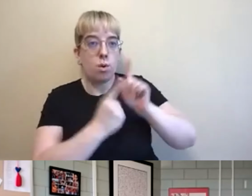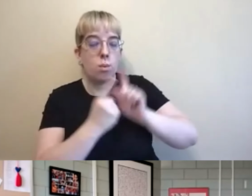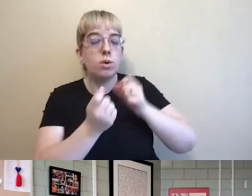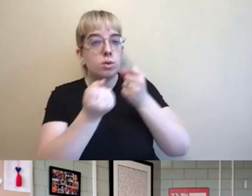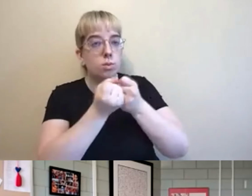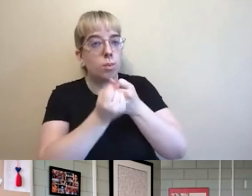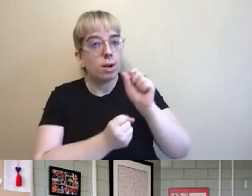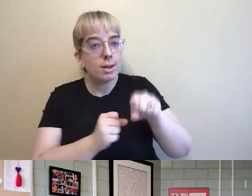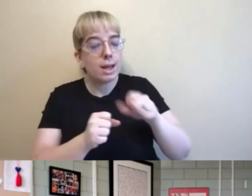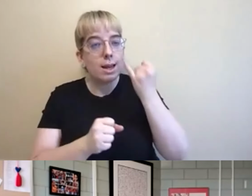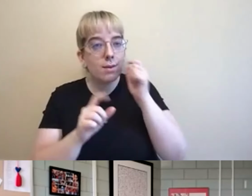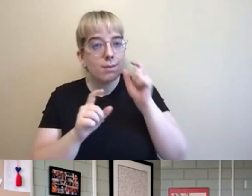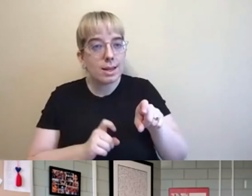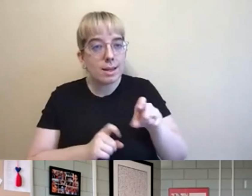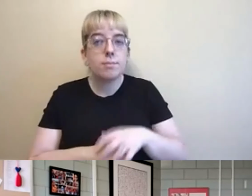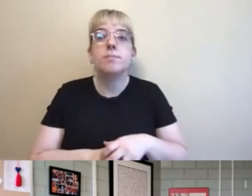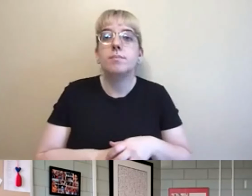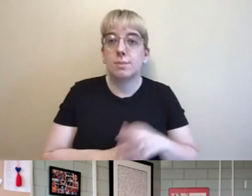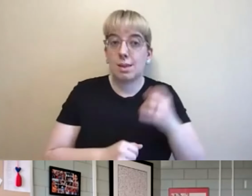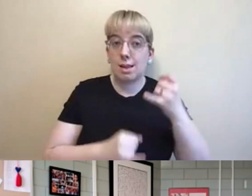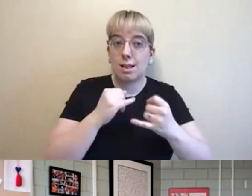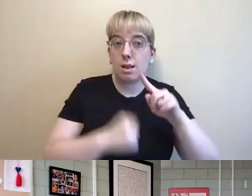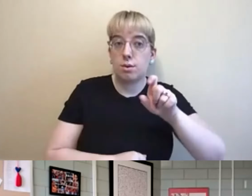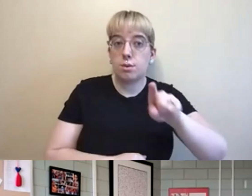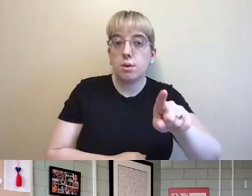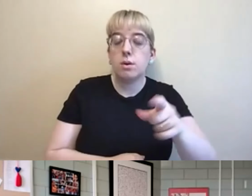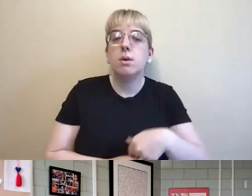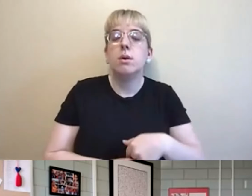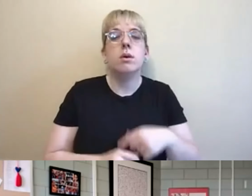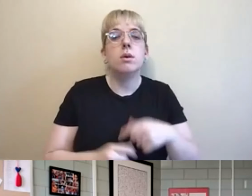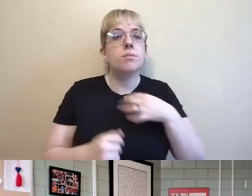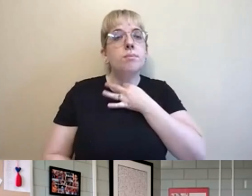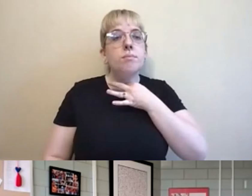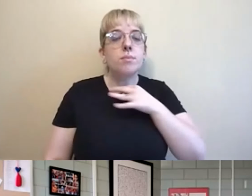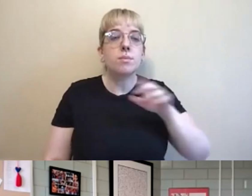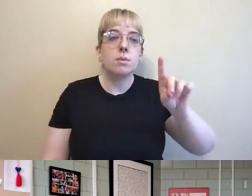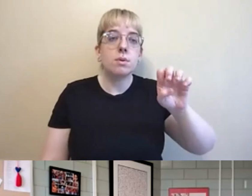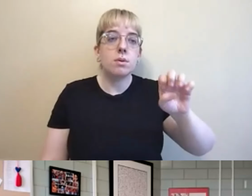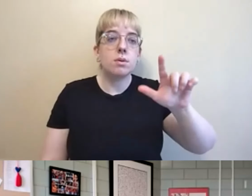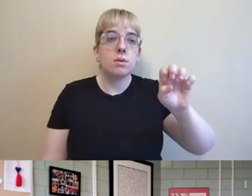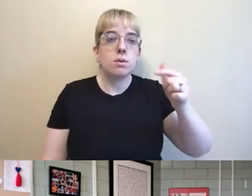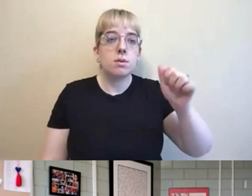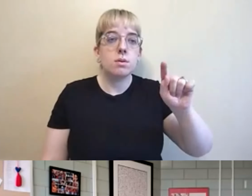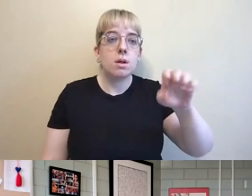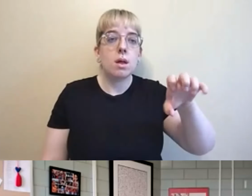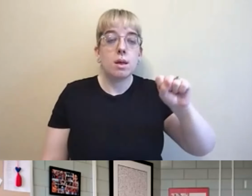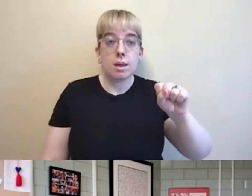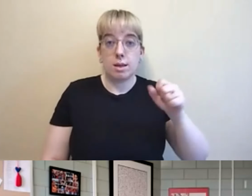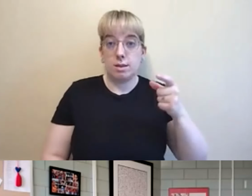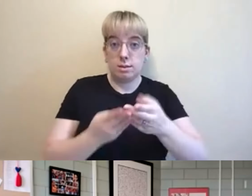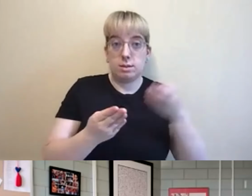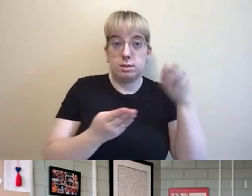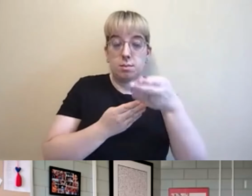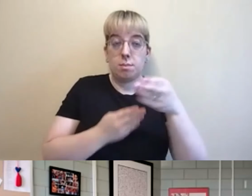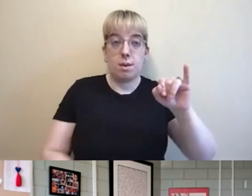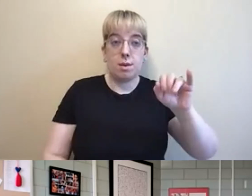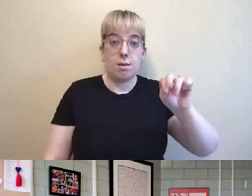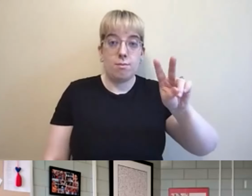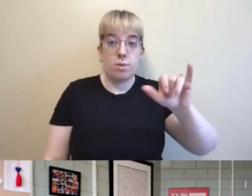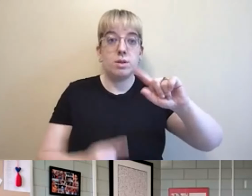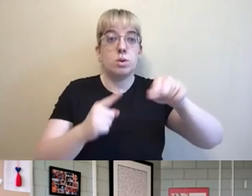sin fines de lucro. La última pregunta, ¿los delegados hacen facturaciones en